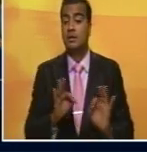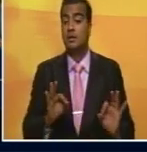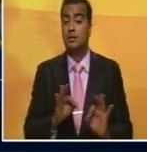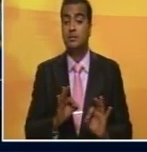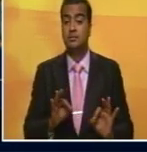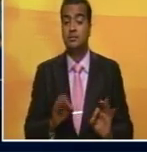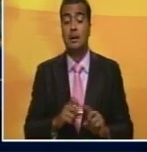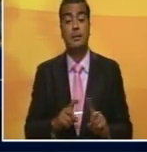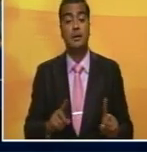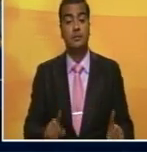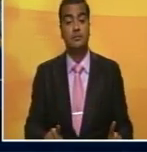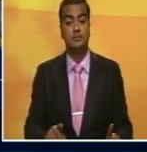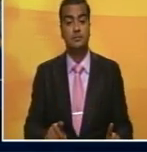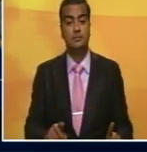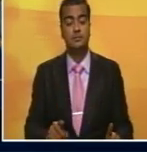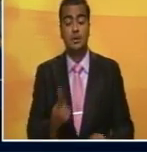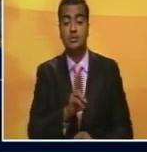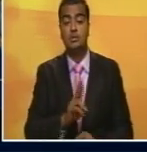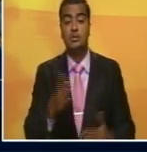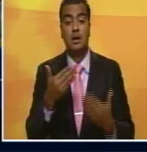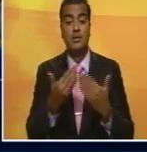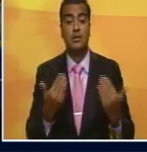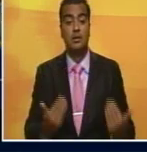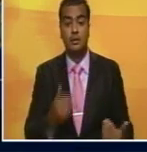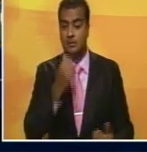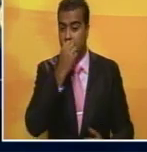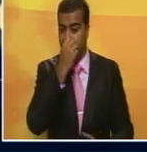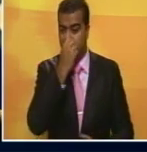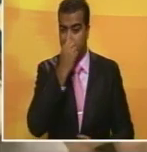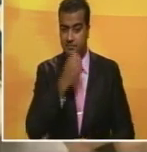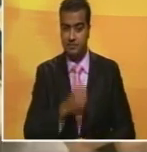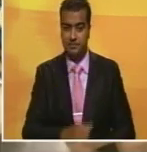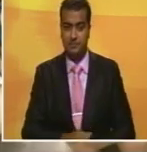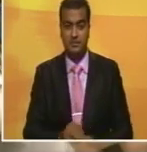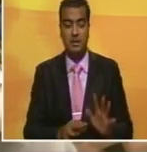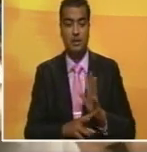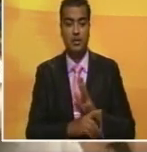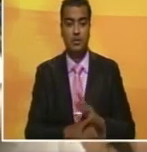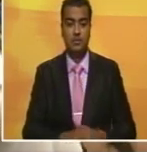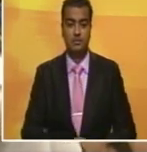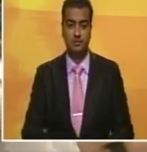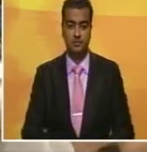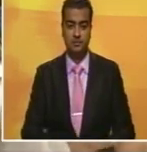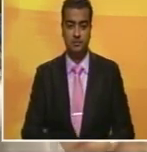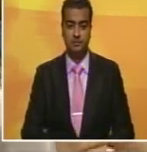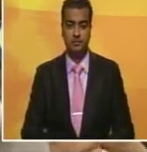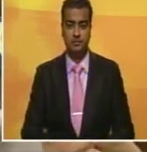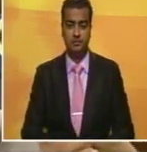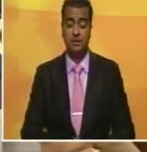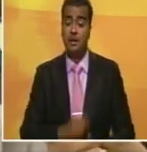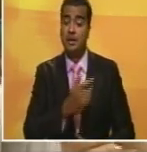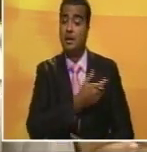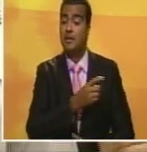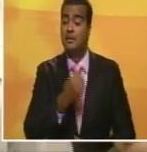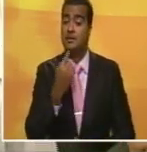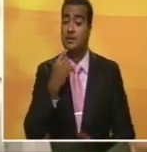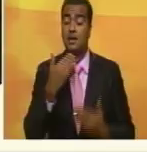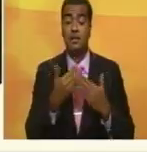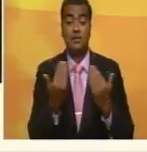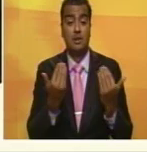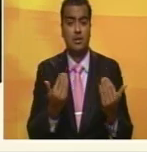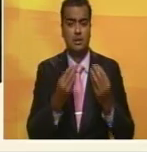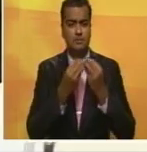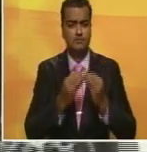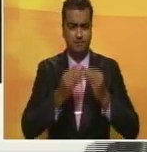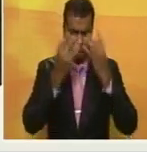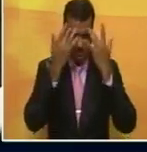penales. Sin embargo, el móvil que se maneja hasta el momento es el delito de robo. El general Morales Guerrero también informó que actualmente afinan